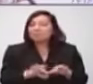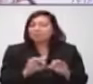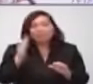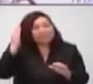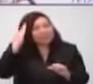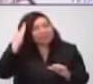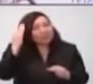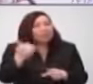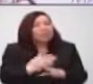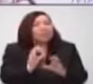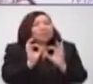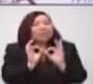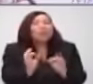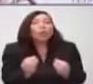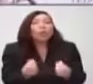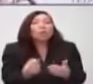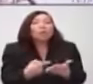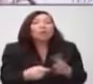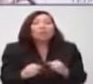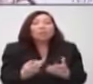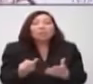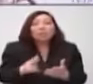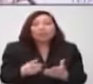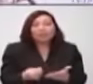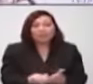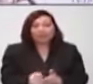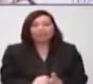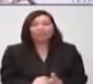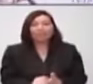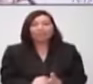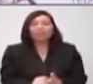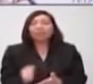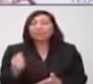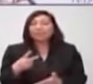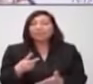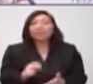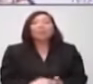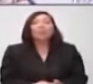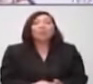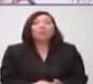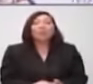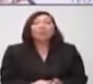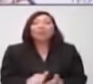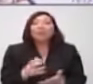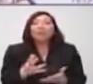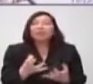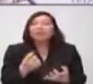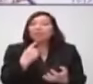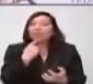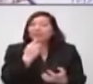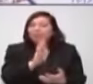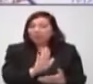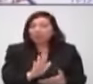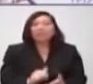que ahí hay una fórmula exacta de cómo es que se hacía esa elevación tarifaria. En segundo lugar, señor presidente, quisiera, a través